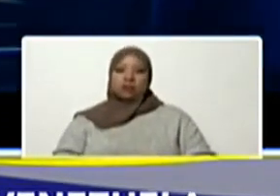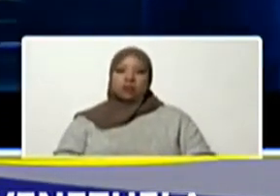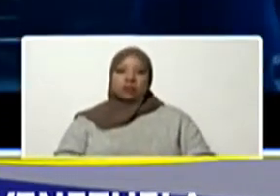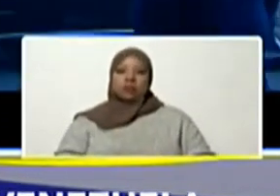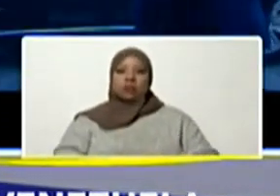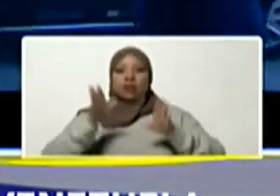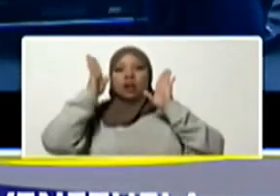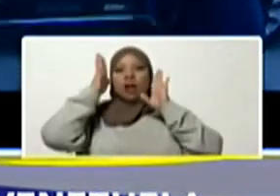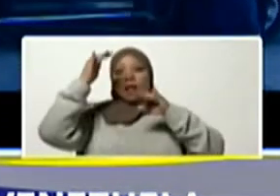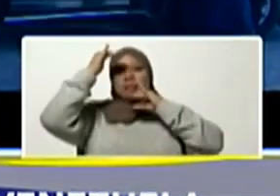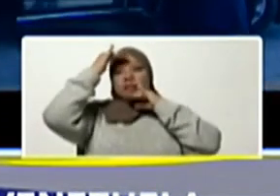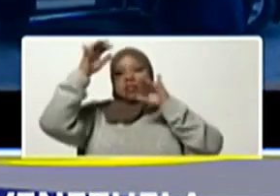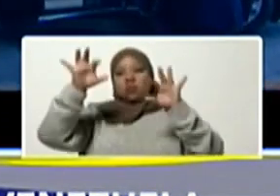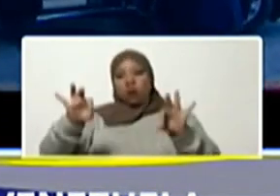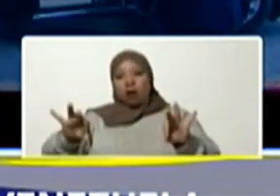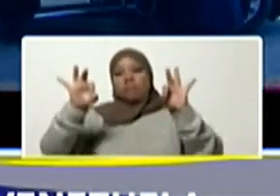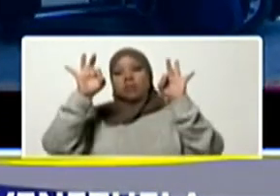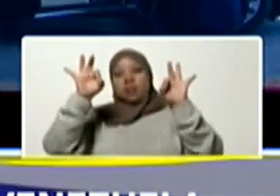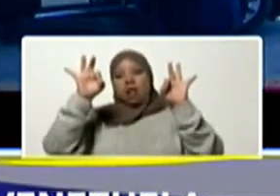atenciones especiales.